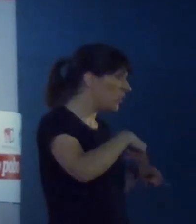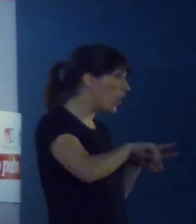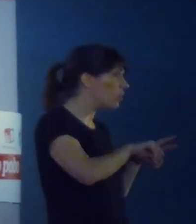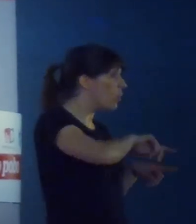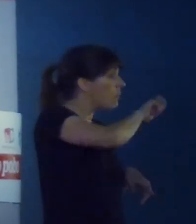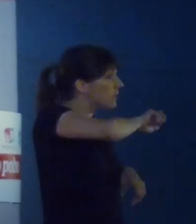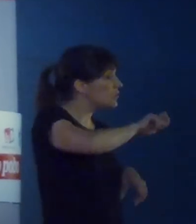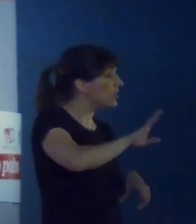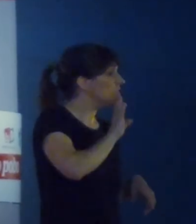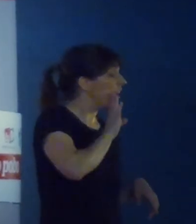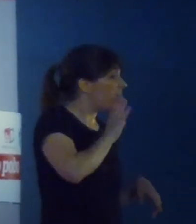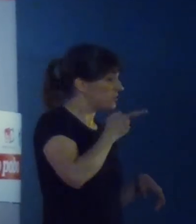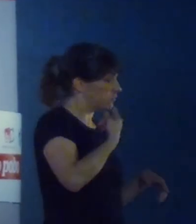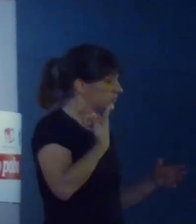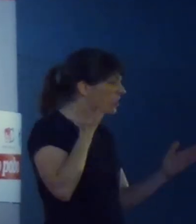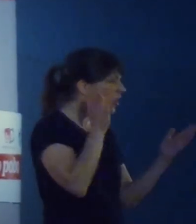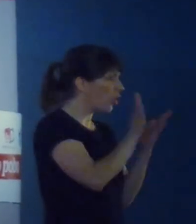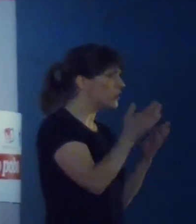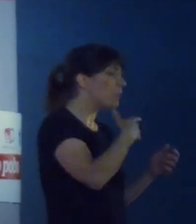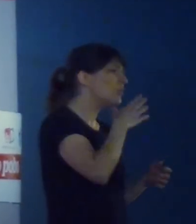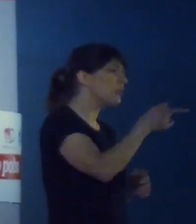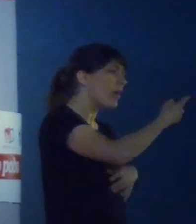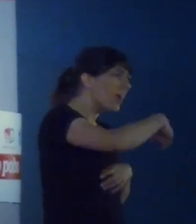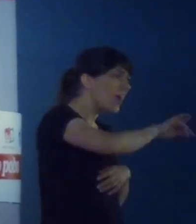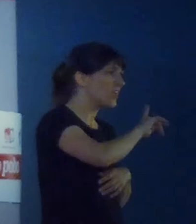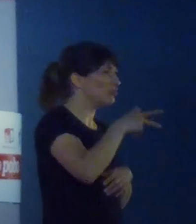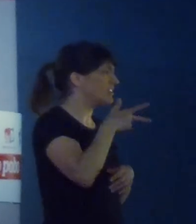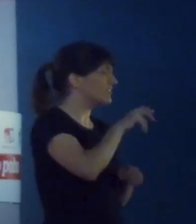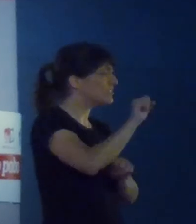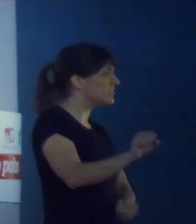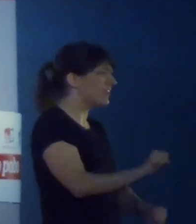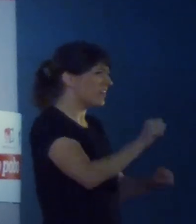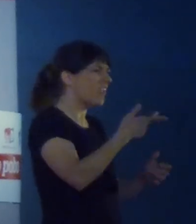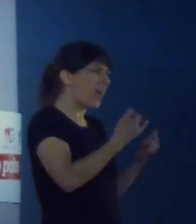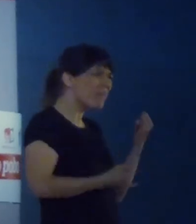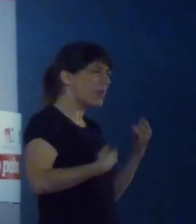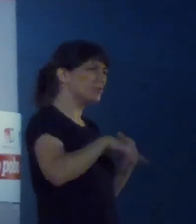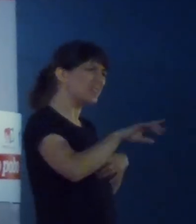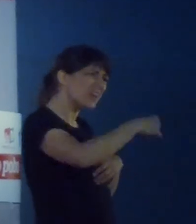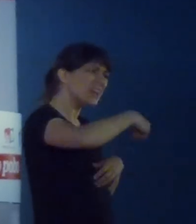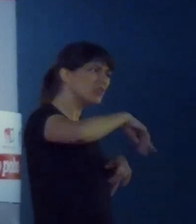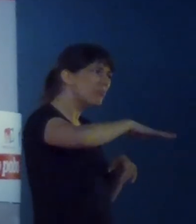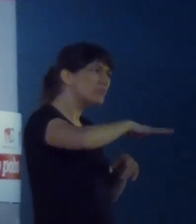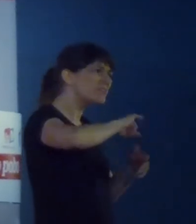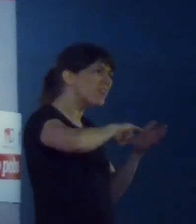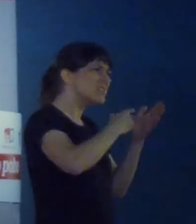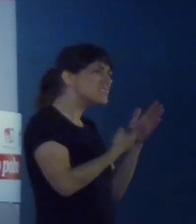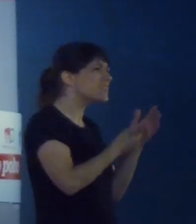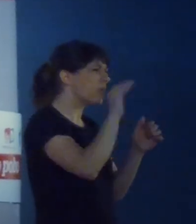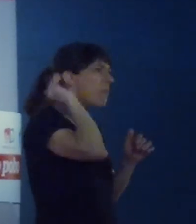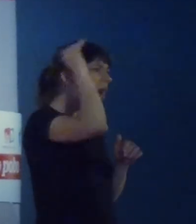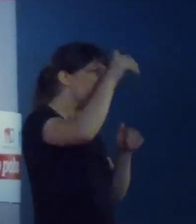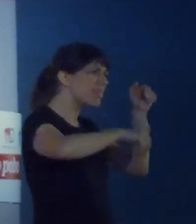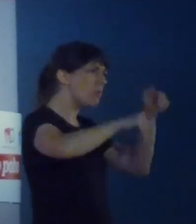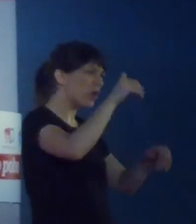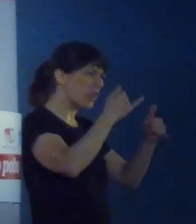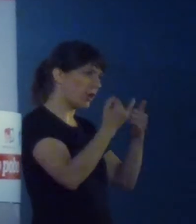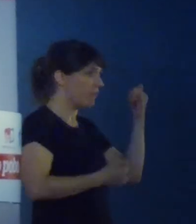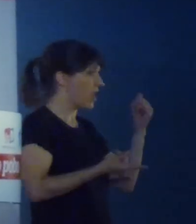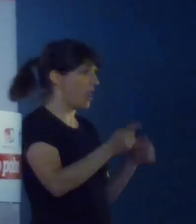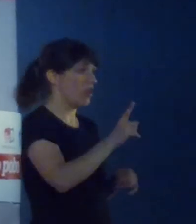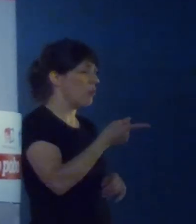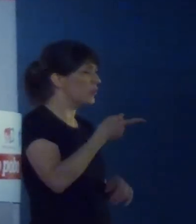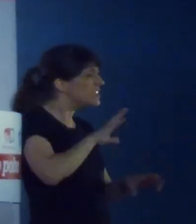costeira e nos xente que se defende os seus dereitos. E é un Estado democrático. Os nazis mesmos son os que están no poder.